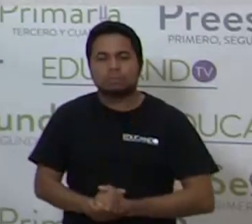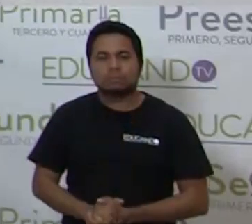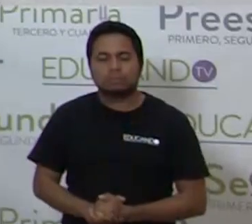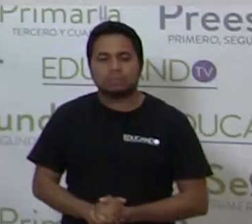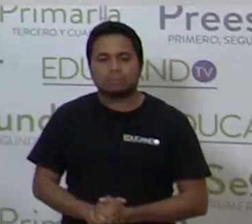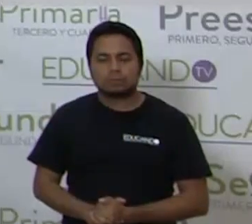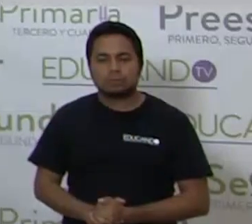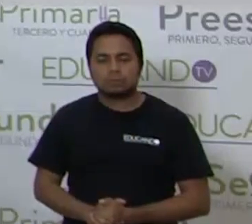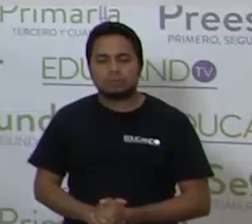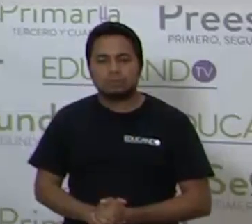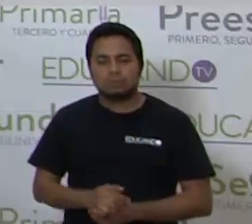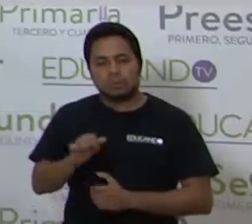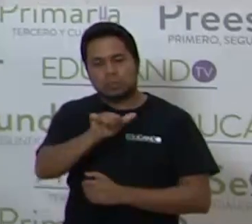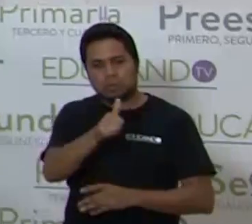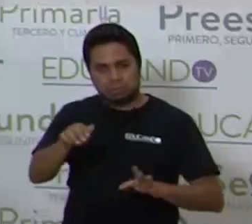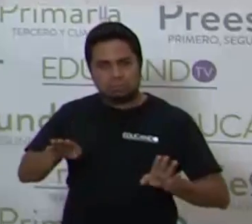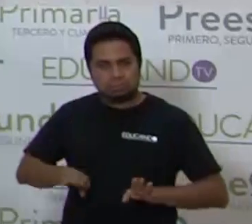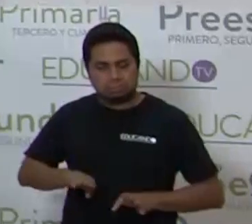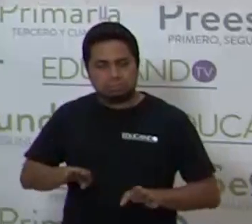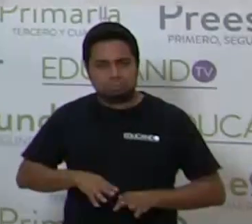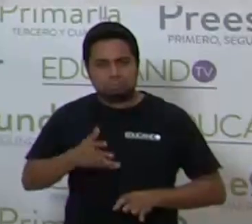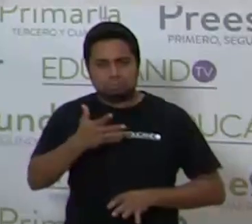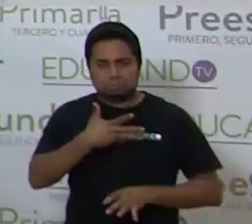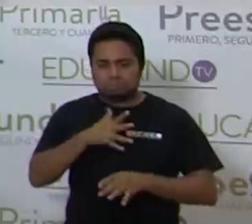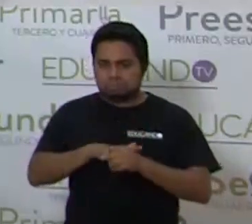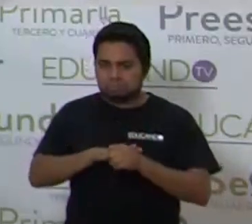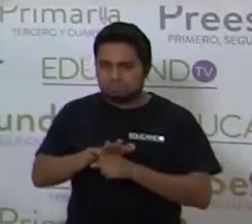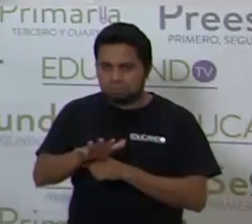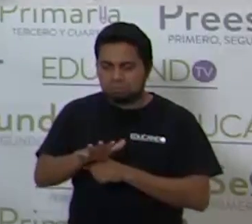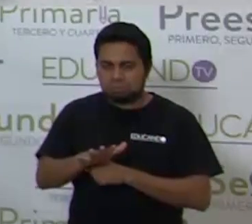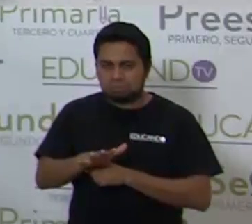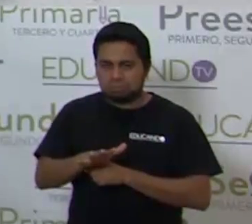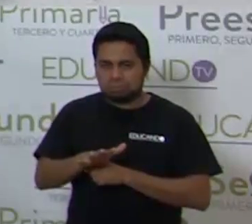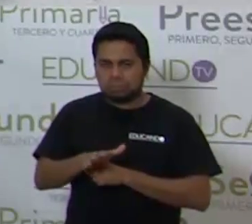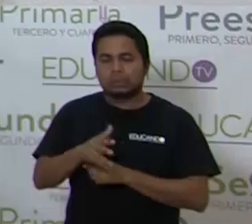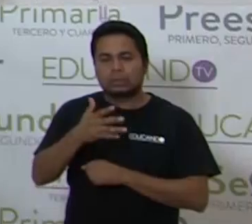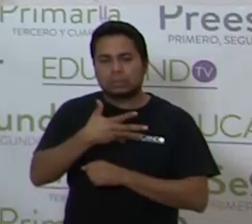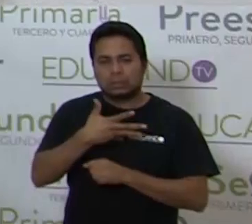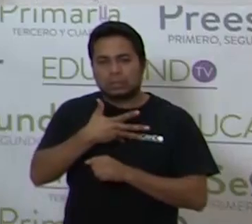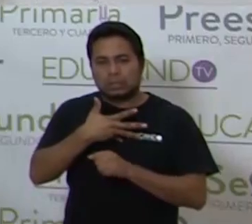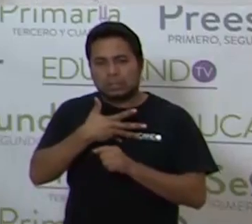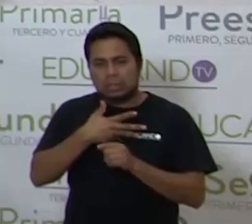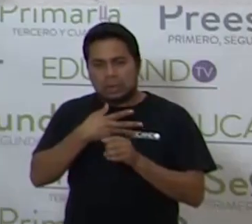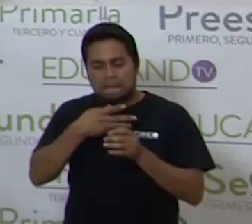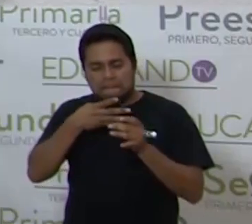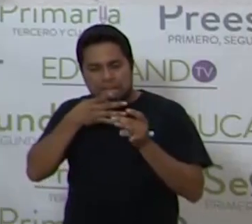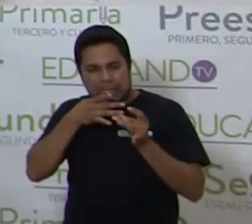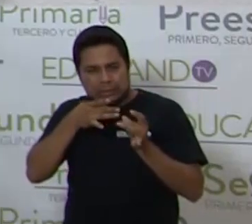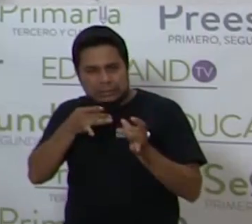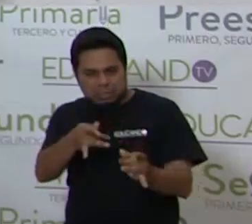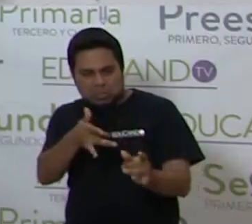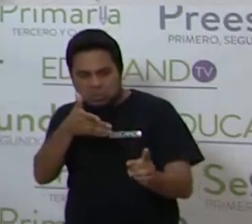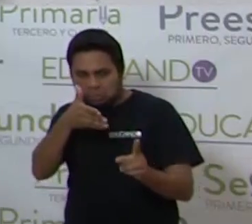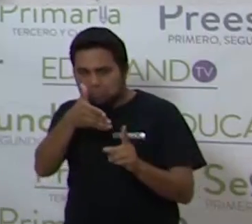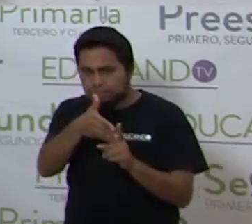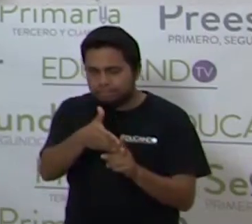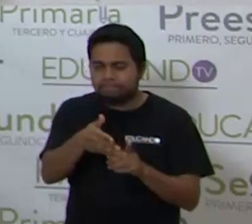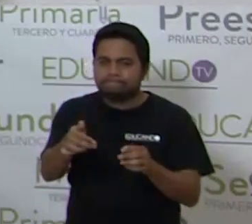siguiente característica, que es la precisión. Mucha